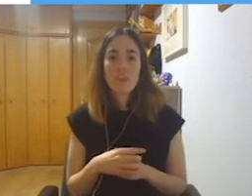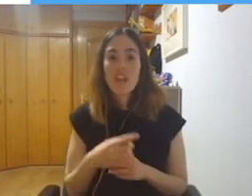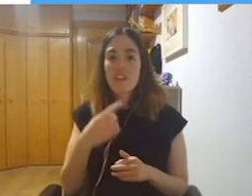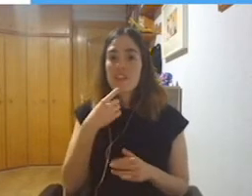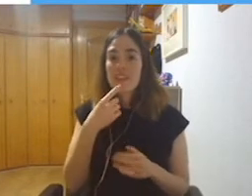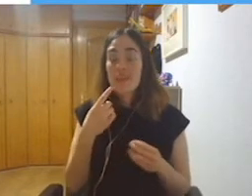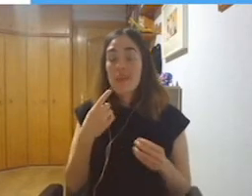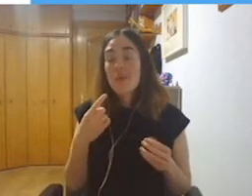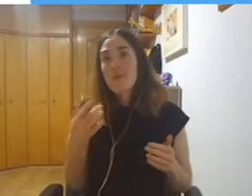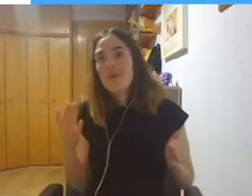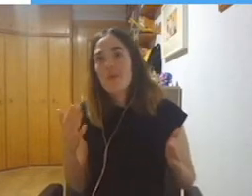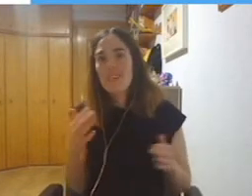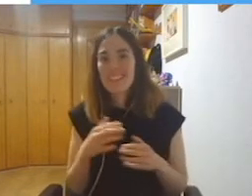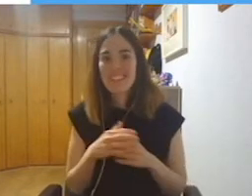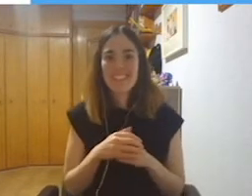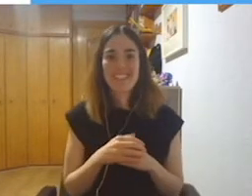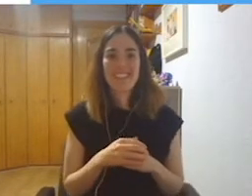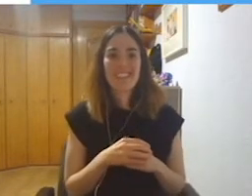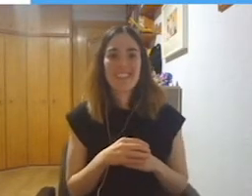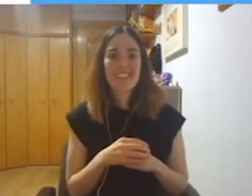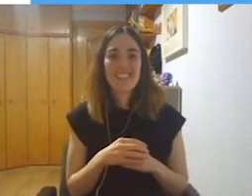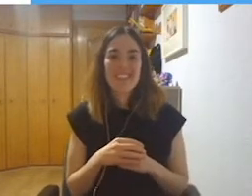Dice Erika, uff.